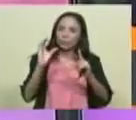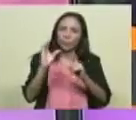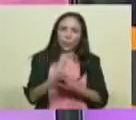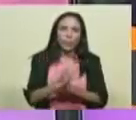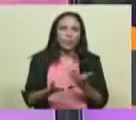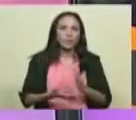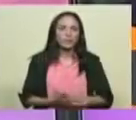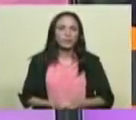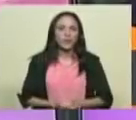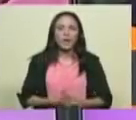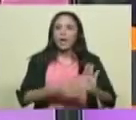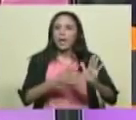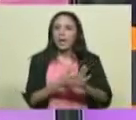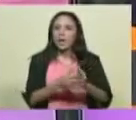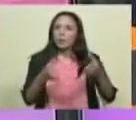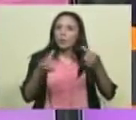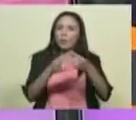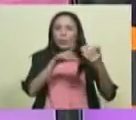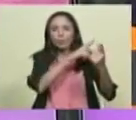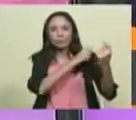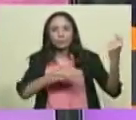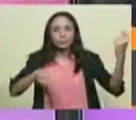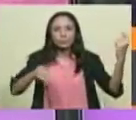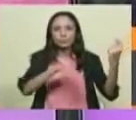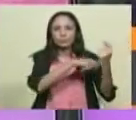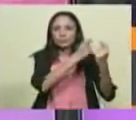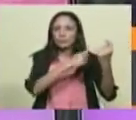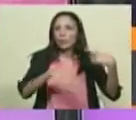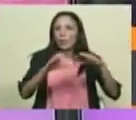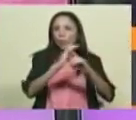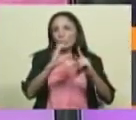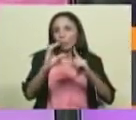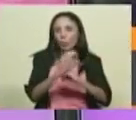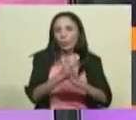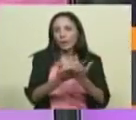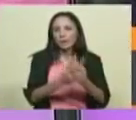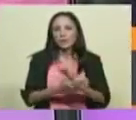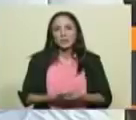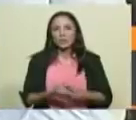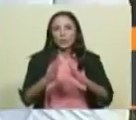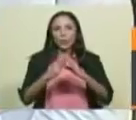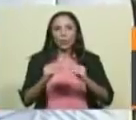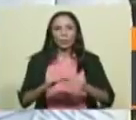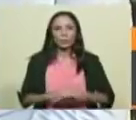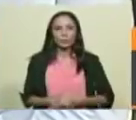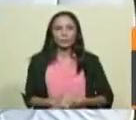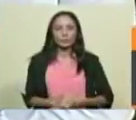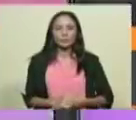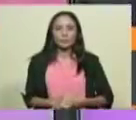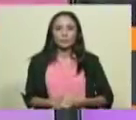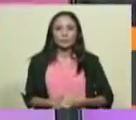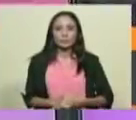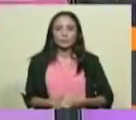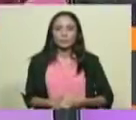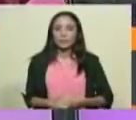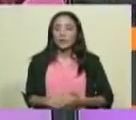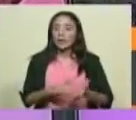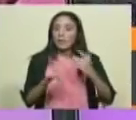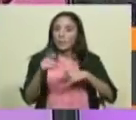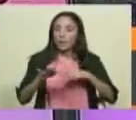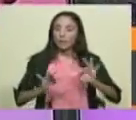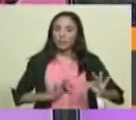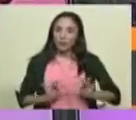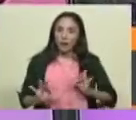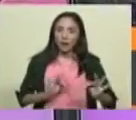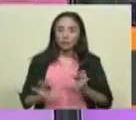de la Orquesta Sinfónica Infantil, para que los niños vayan a hacer música. A través del movimiento teatral César Rengifo,